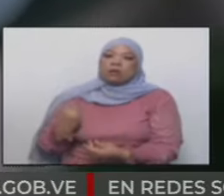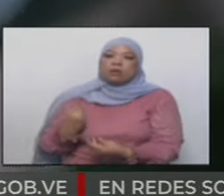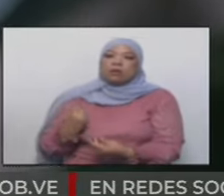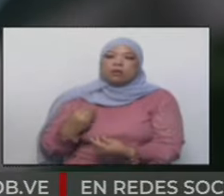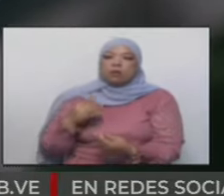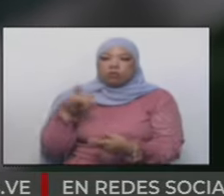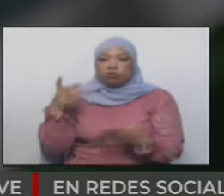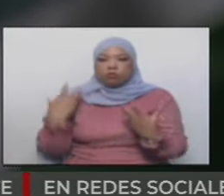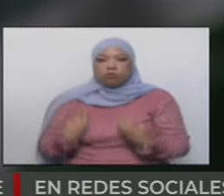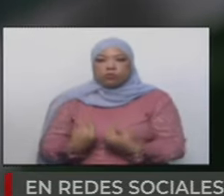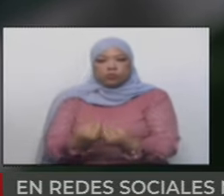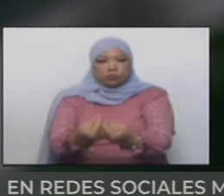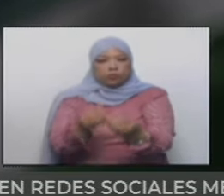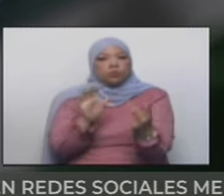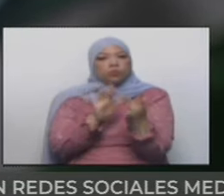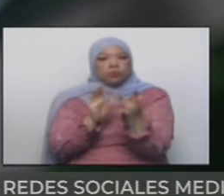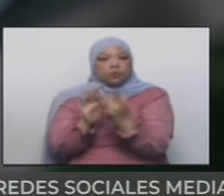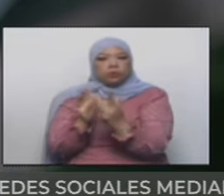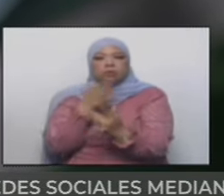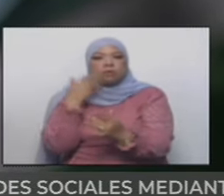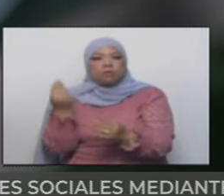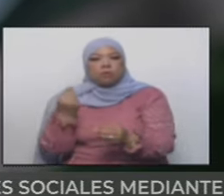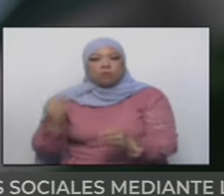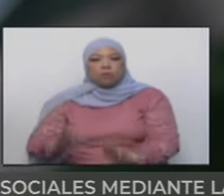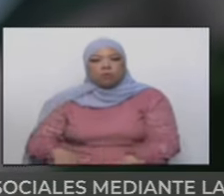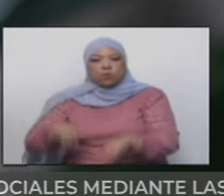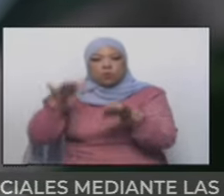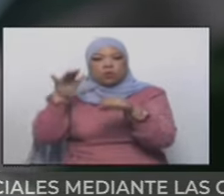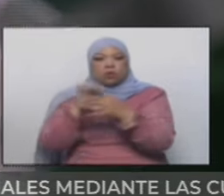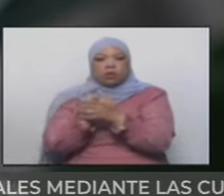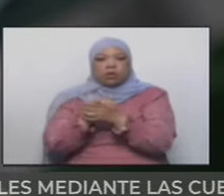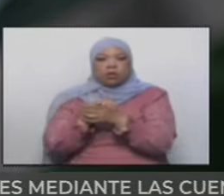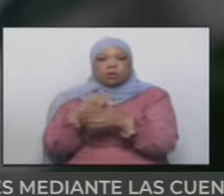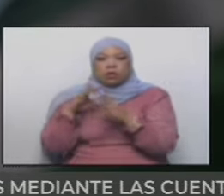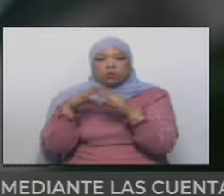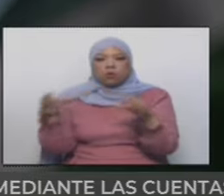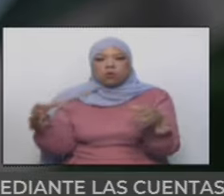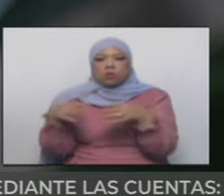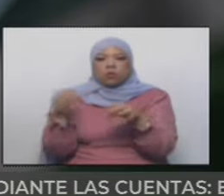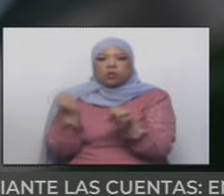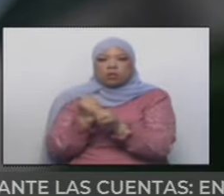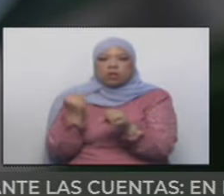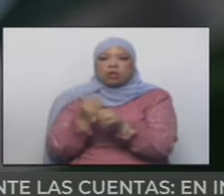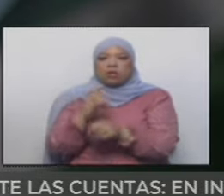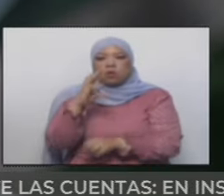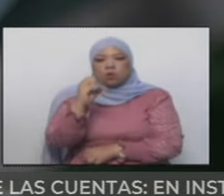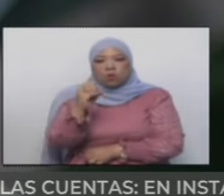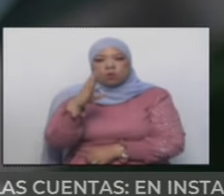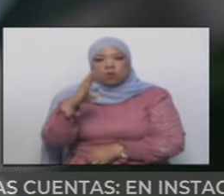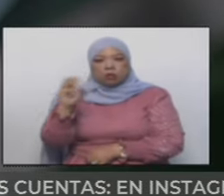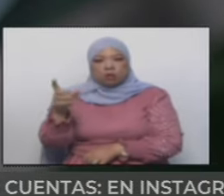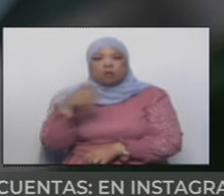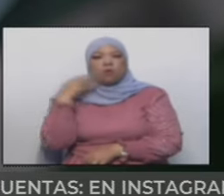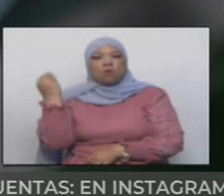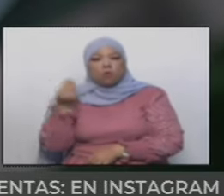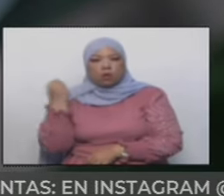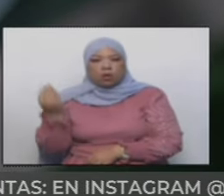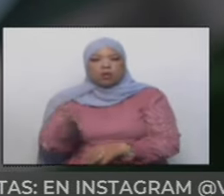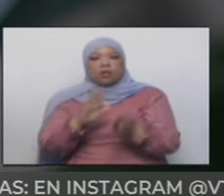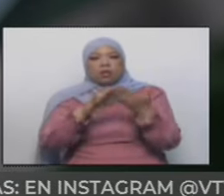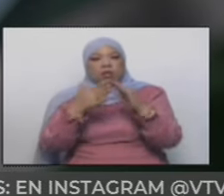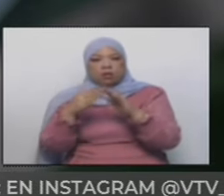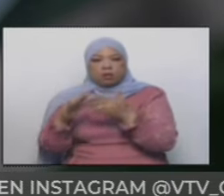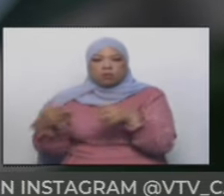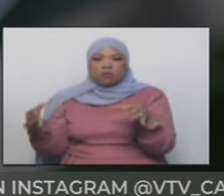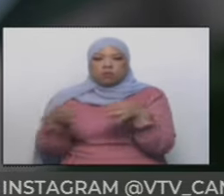irme junto a mis compañeros de la Generación Genial, Michelle, Sara, y junto a todo el equipo de la OVE y de los chamos que están en las comunas